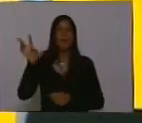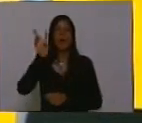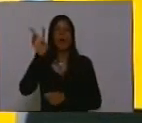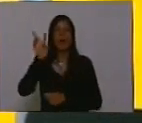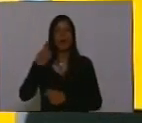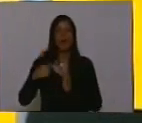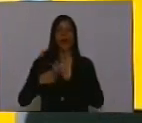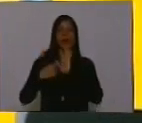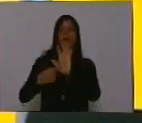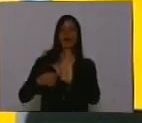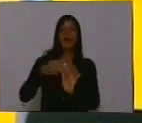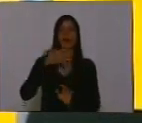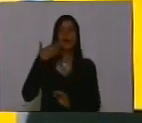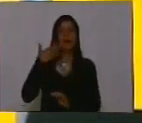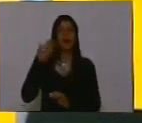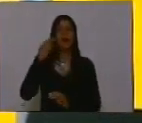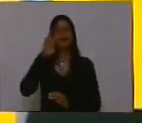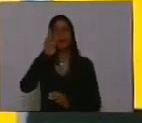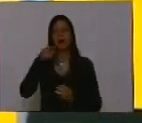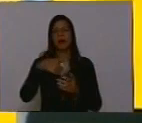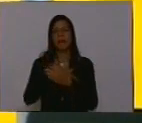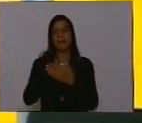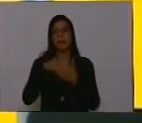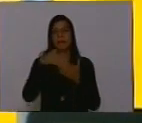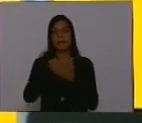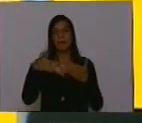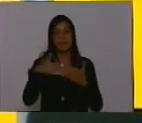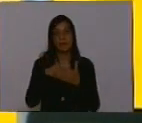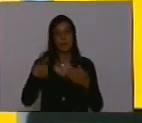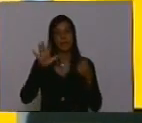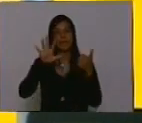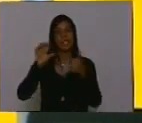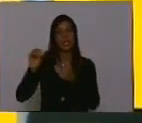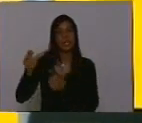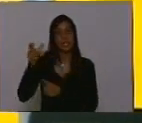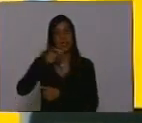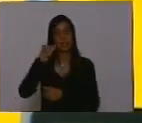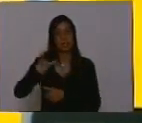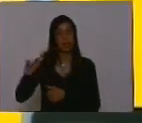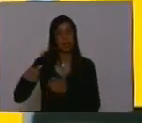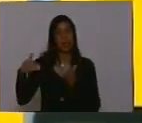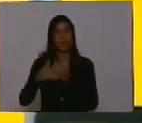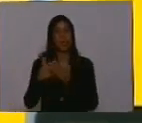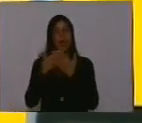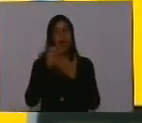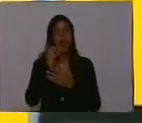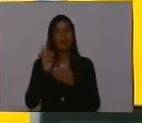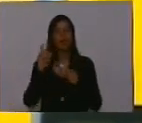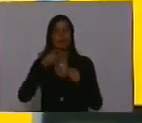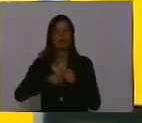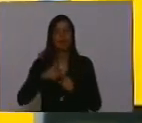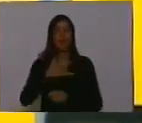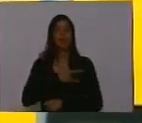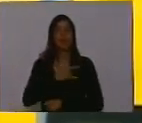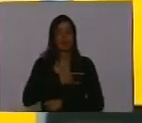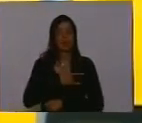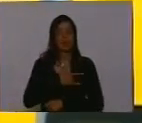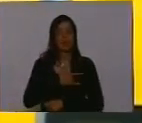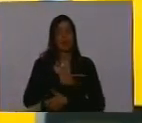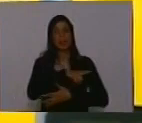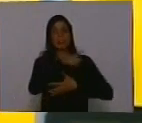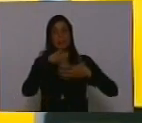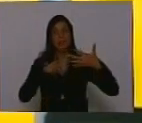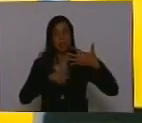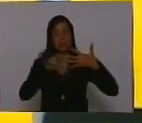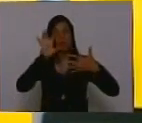más de 2.600.000 en la matrícula universitaria. Y damos el ejemplo a Latinoamérica y al mundo, siendo el quinto país en el mundo